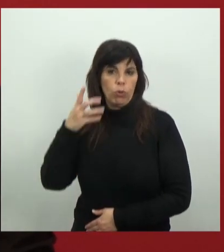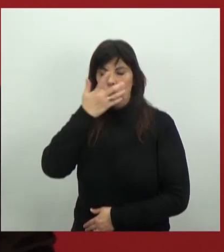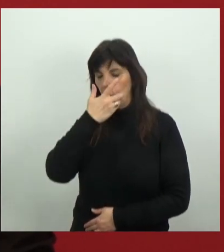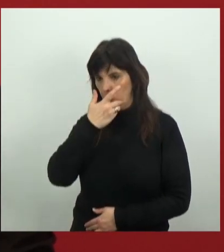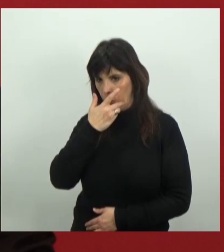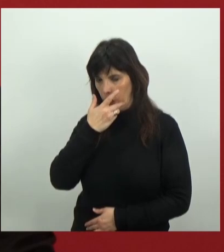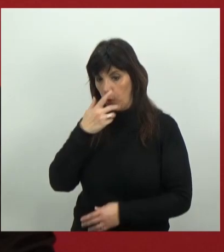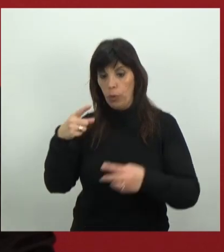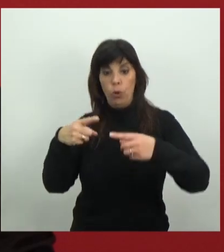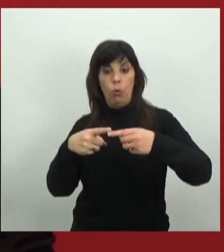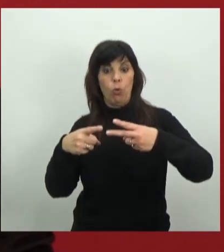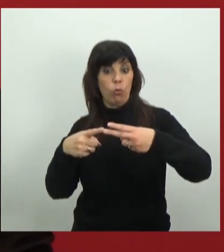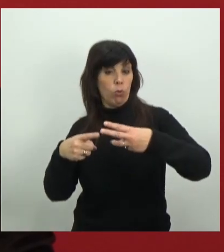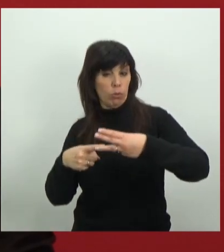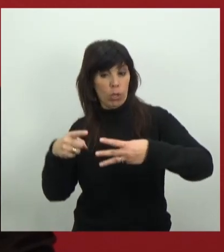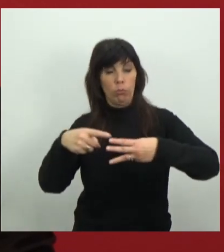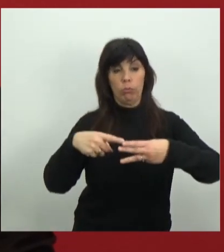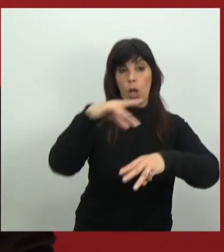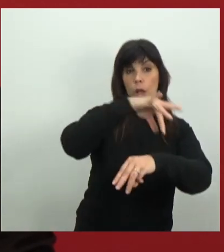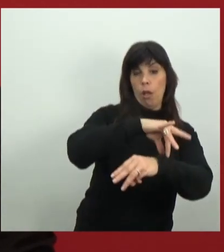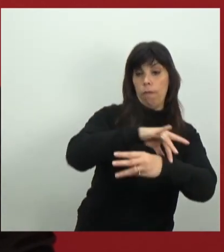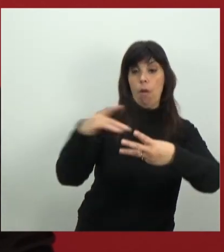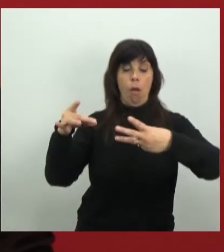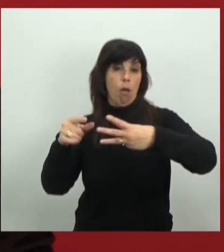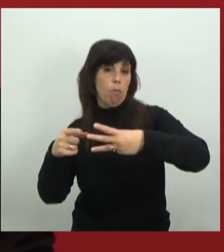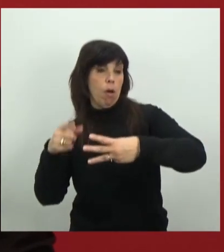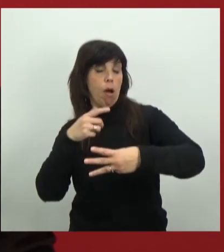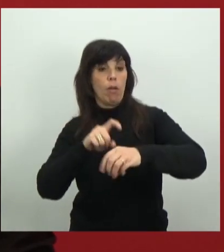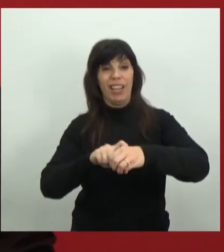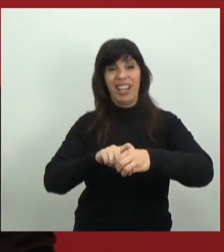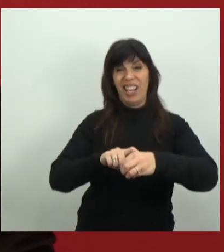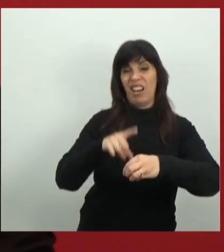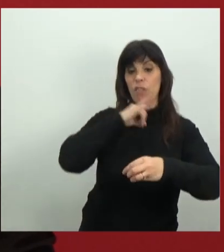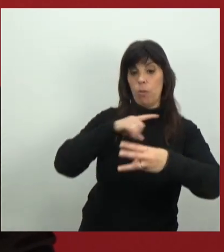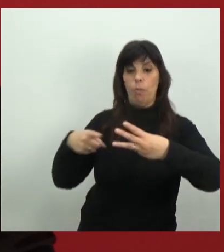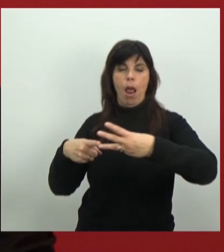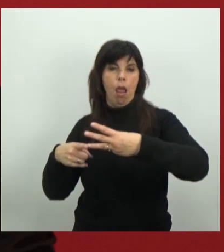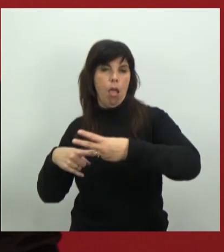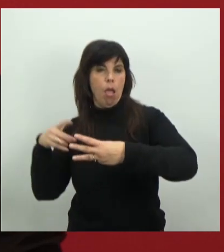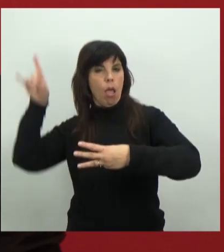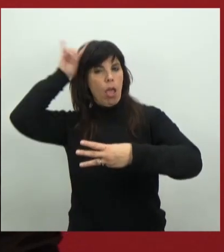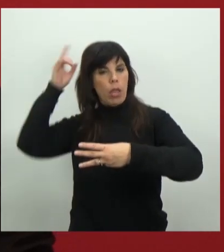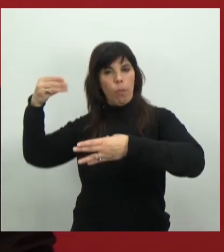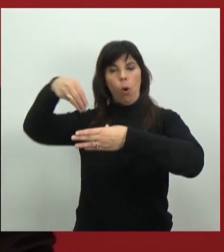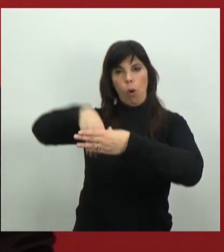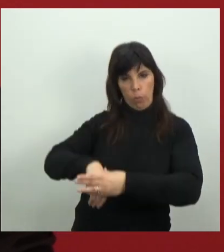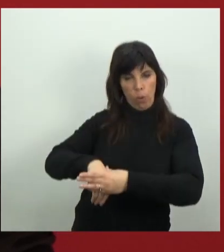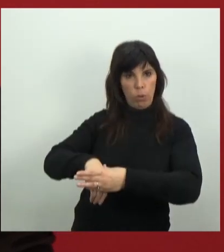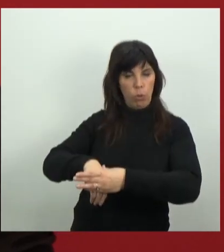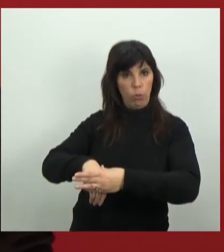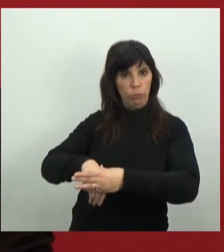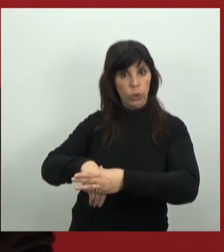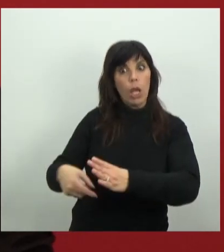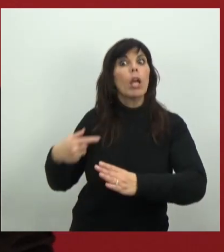carácter y entre poder diabólico. Dos personas que tuve que alejar del equipo de Dynamis Radio